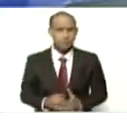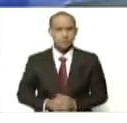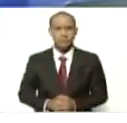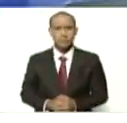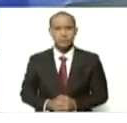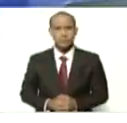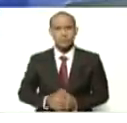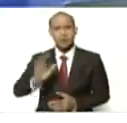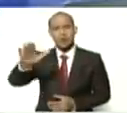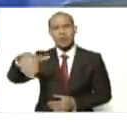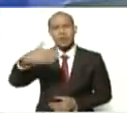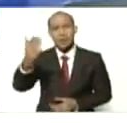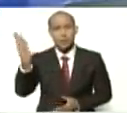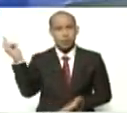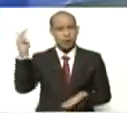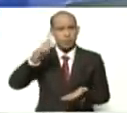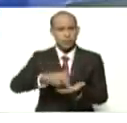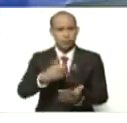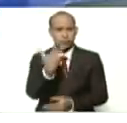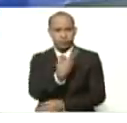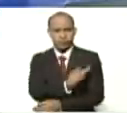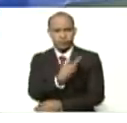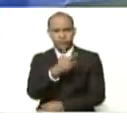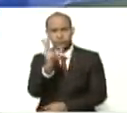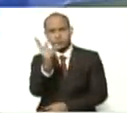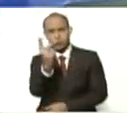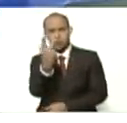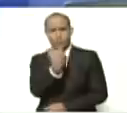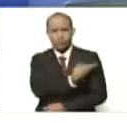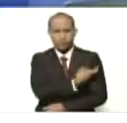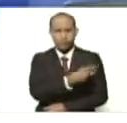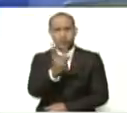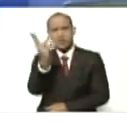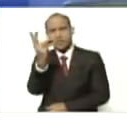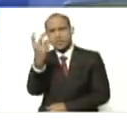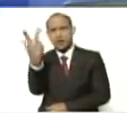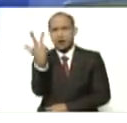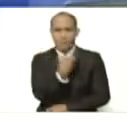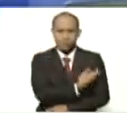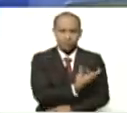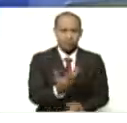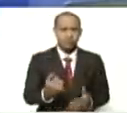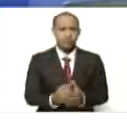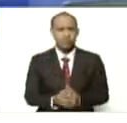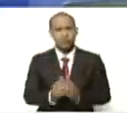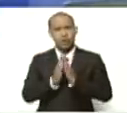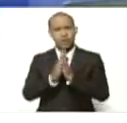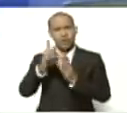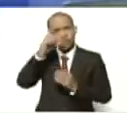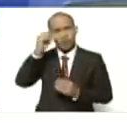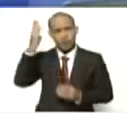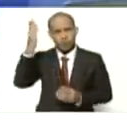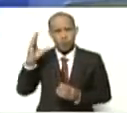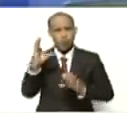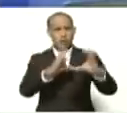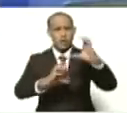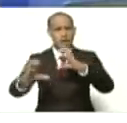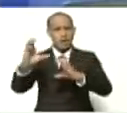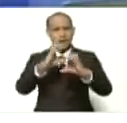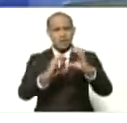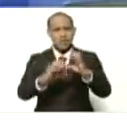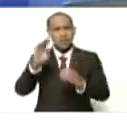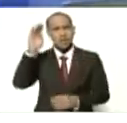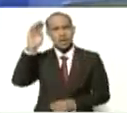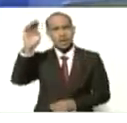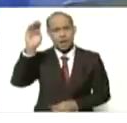después vendrán unas vacunas de segunda generación tercera generación y con el favor de dios y de la ciencia en el